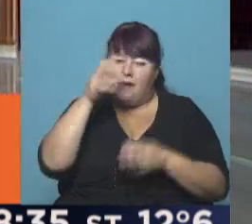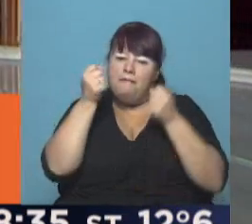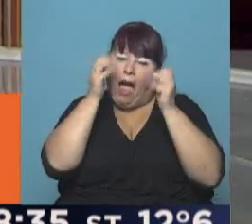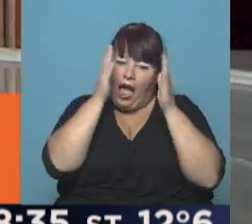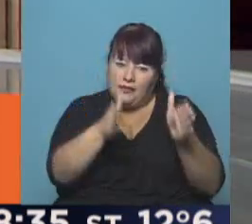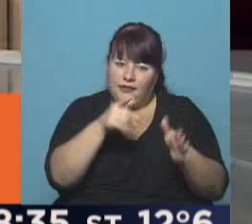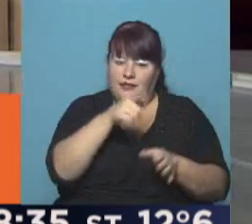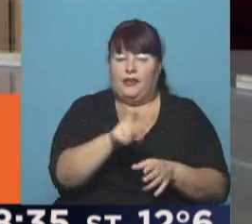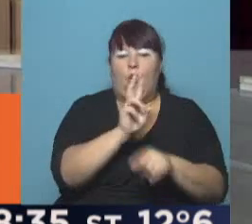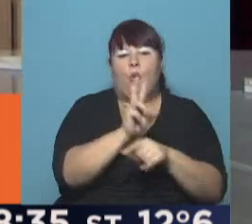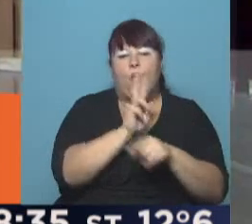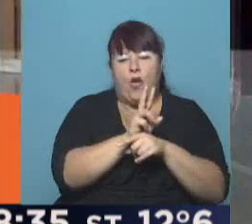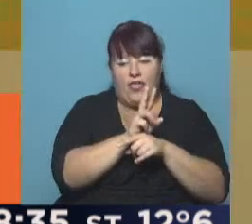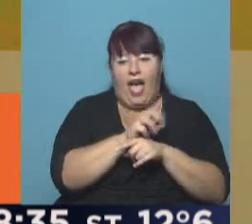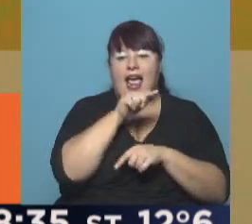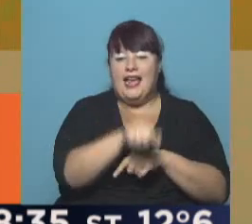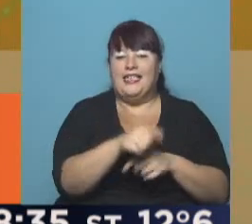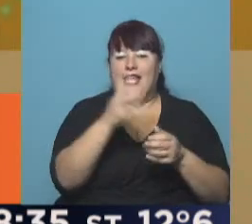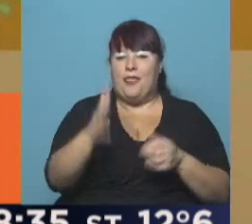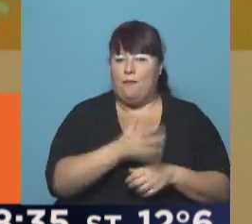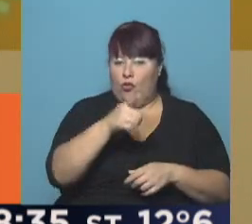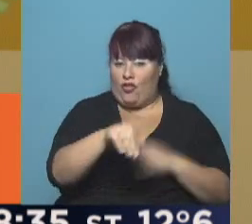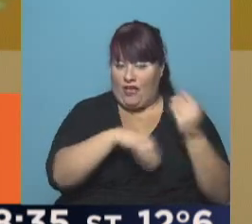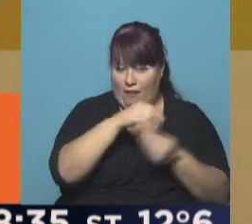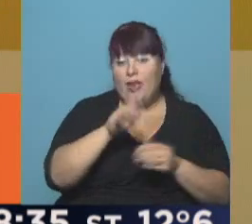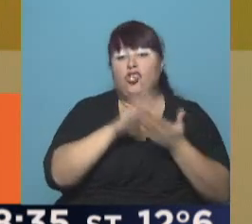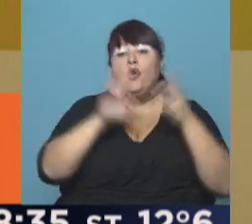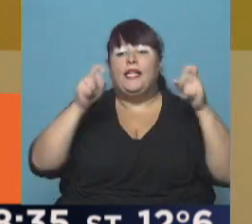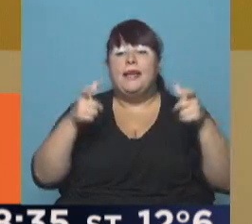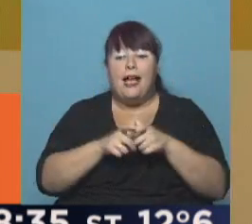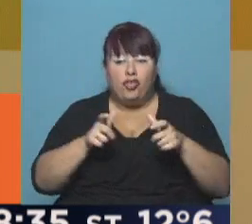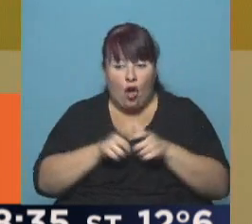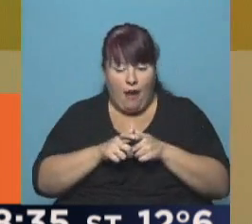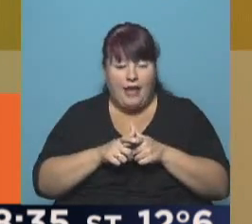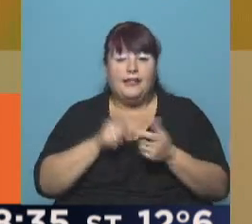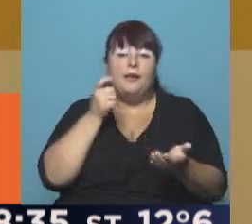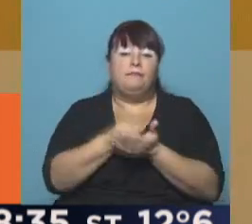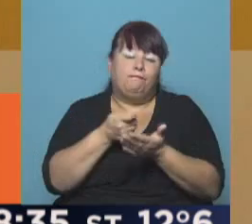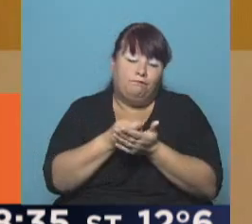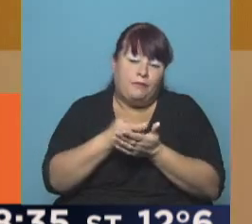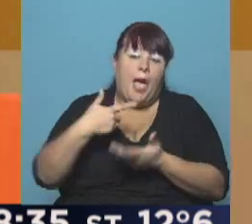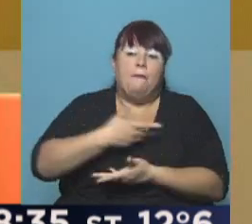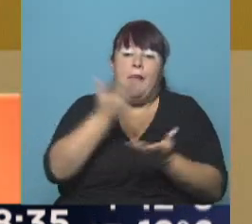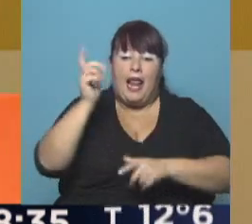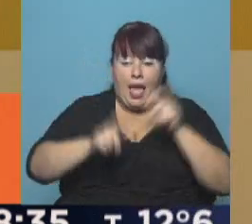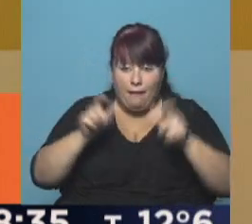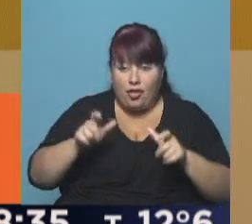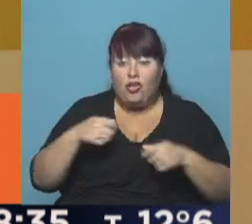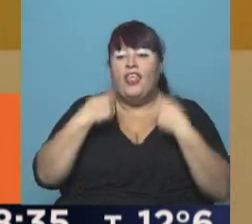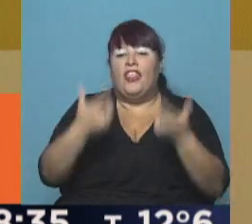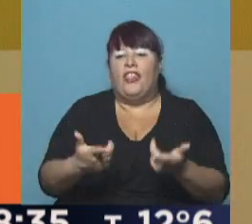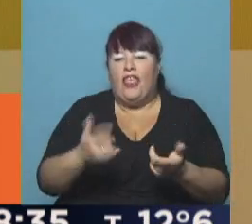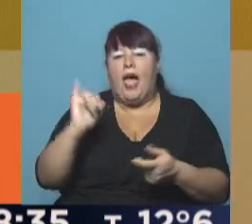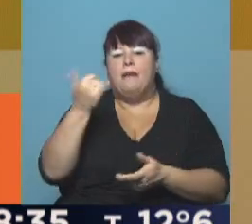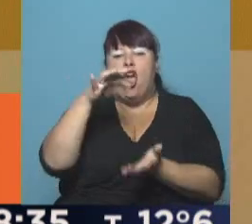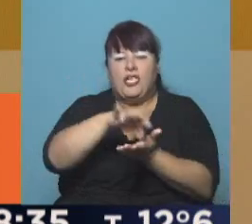énfasis en preservar esos sistemas productivos en el caso del tomate invierte socialmente proveyéndole de